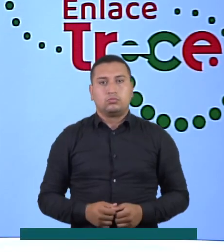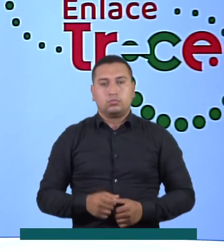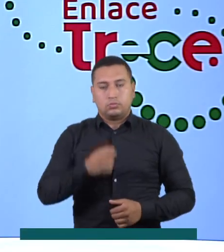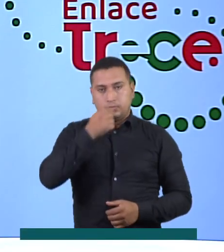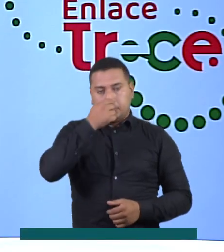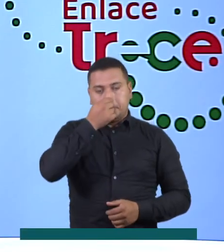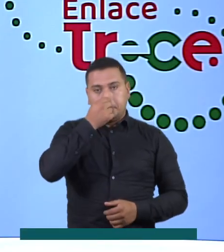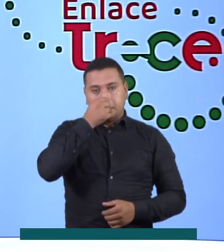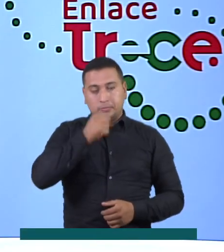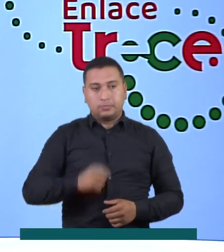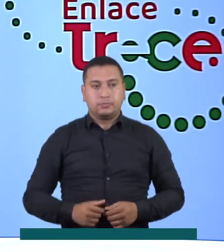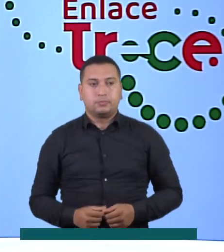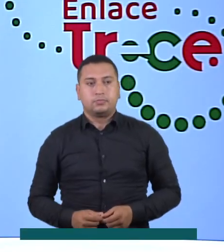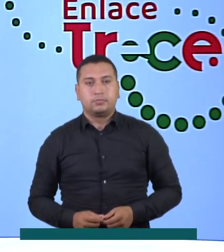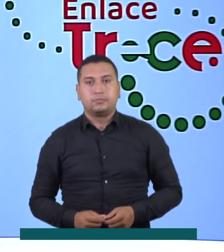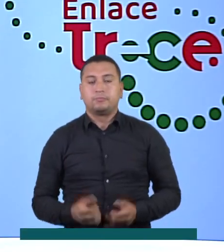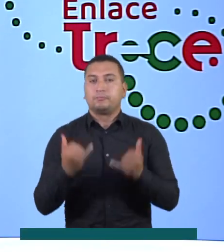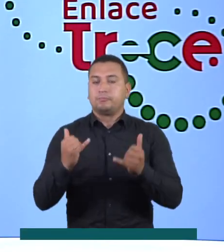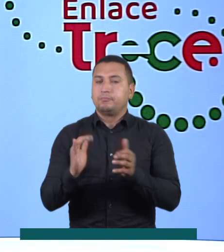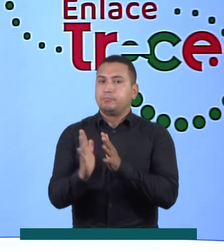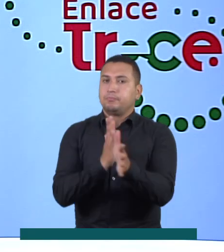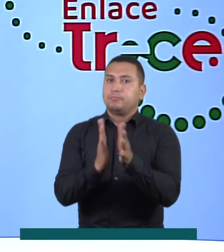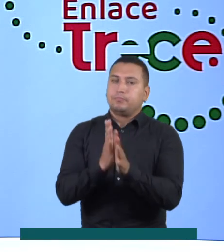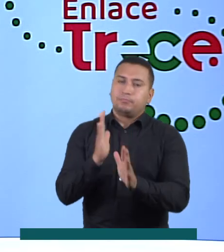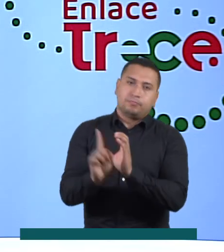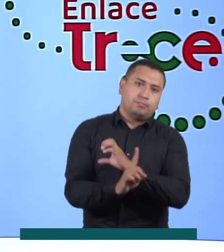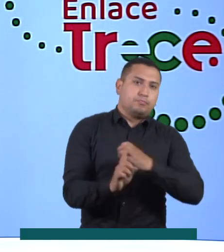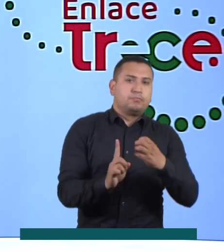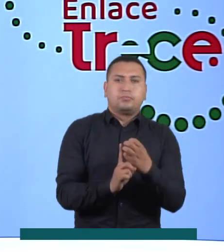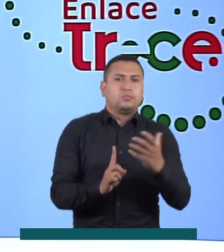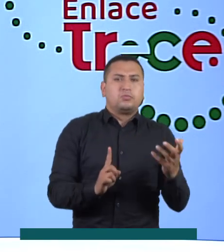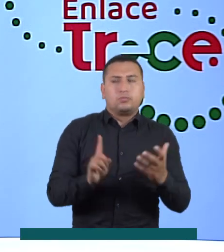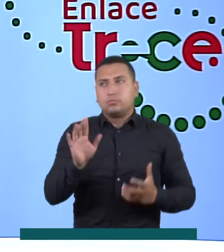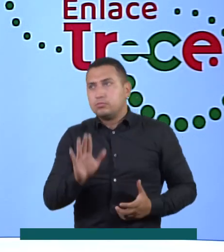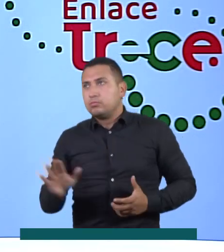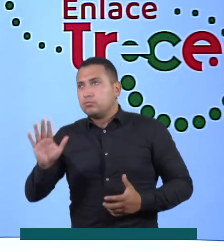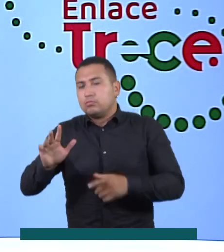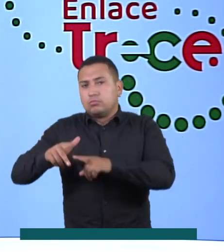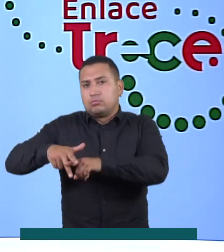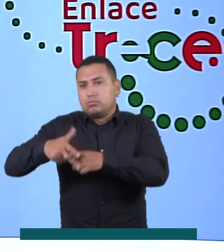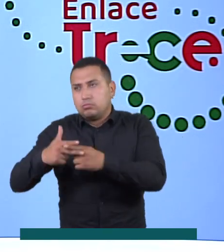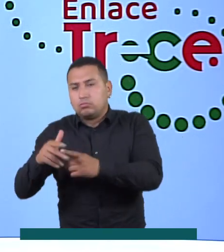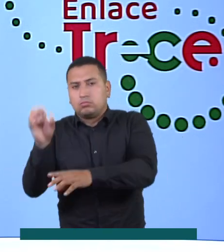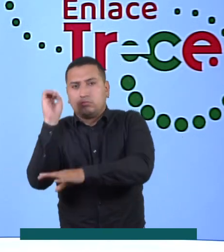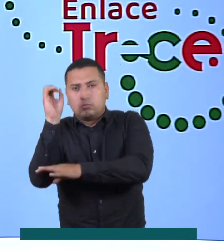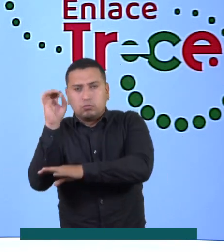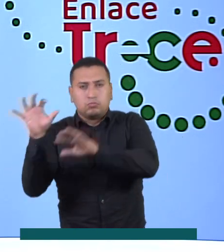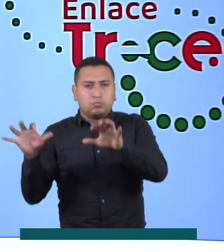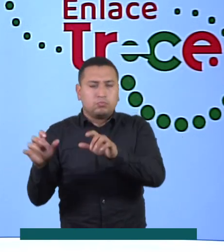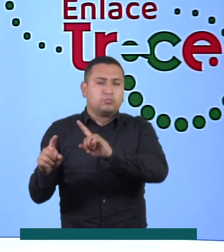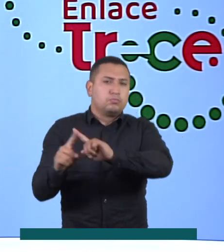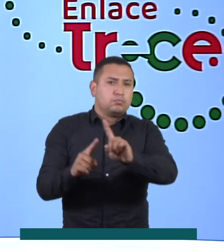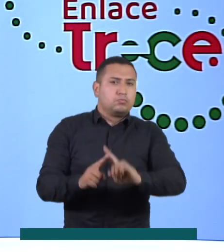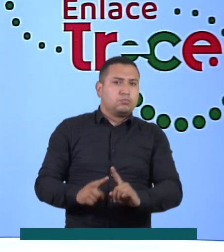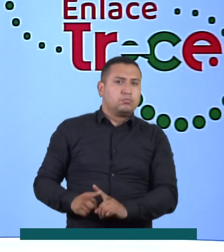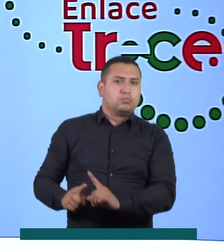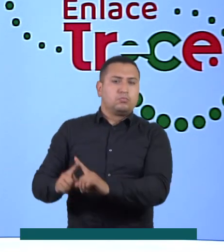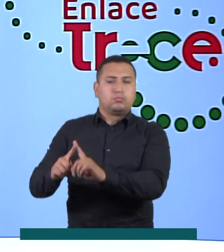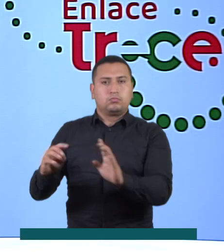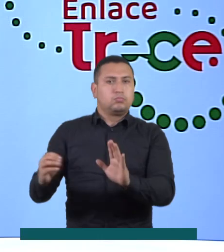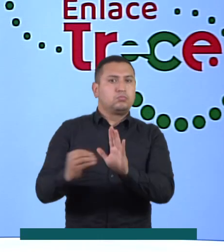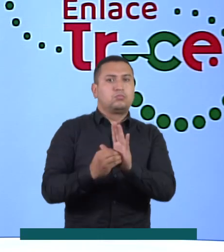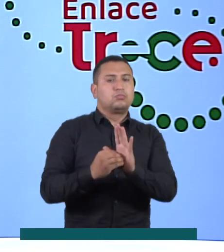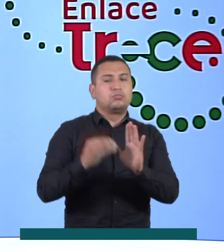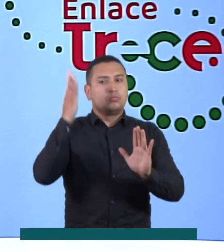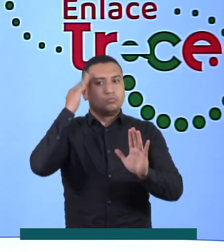Es momento de conocer la información cultural de nuestras regiones. Talleres, exposiciones y otras actividades hacen parte de la agenda que nos trae